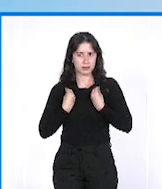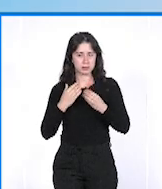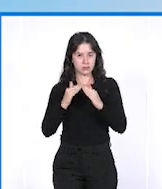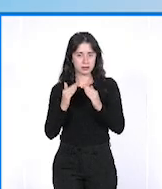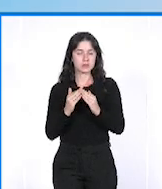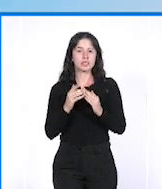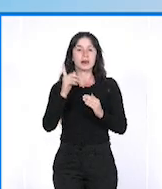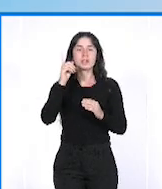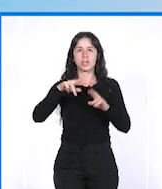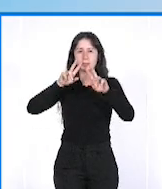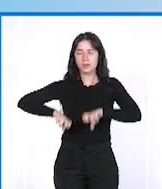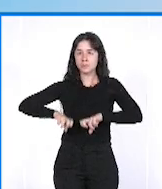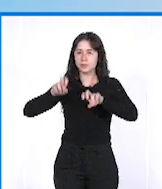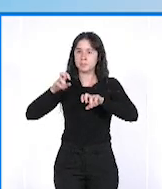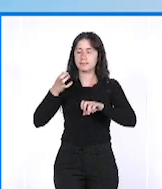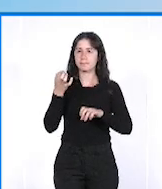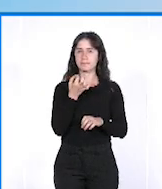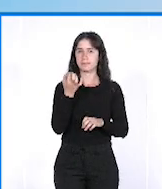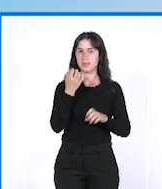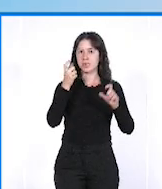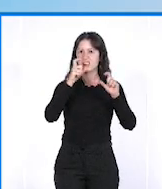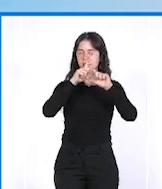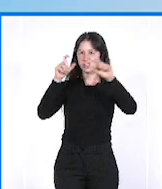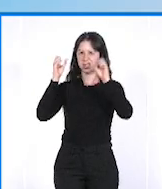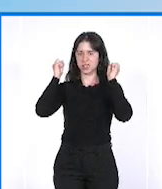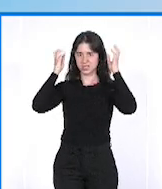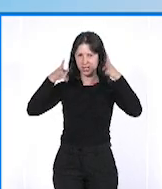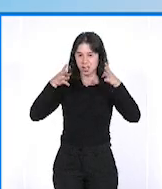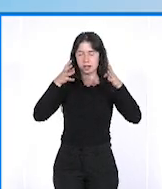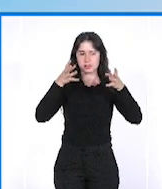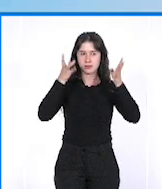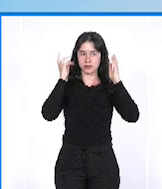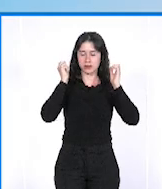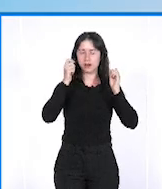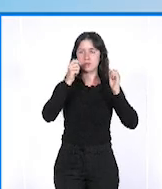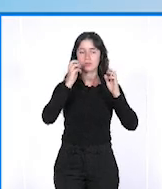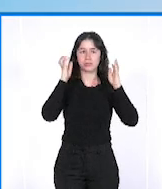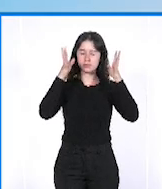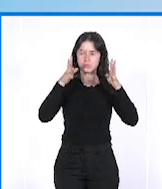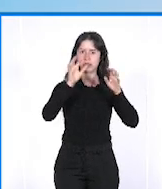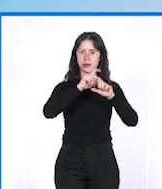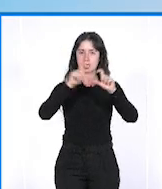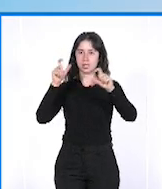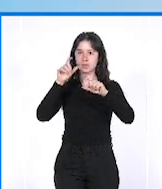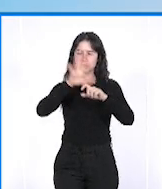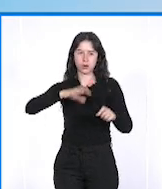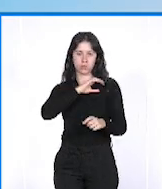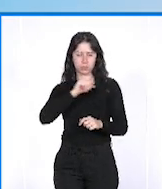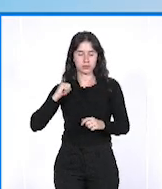han evaluado los costes de siete residencias a modo de ejemplo una por cada una de las comunidades autónomas que han participado en el